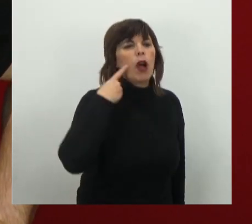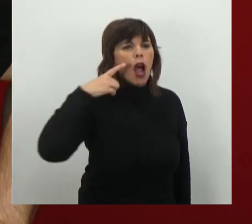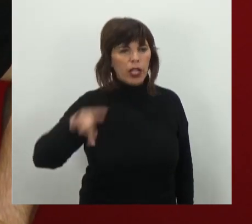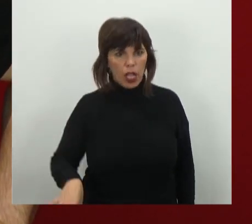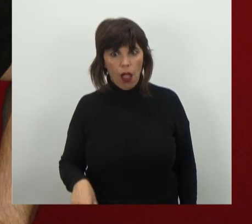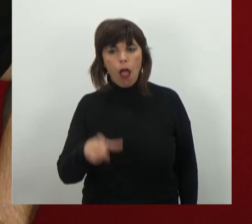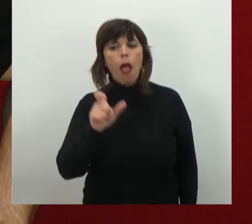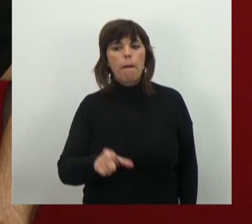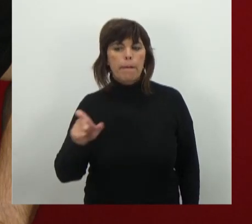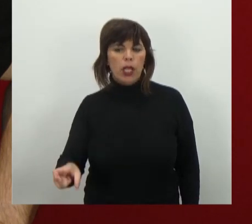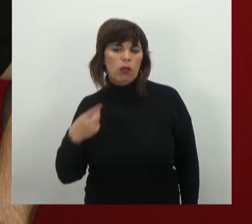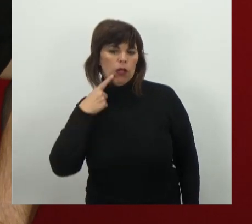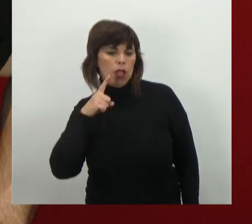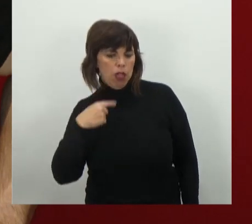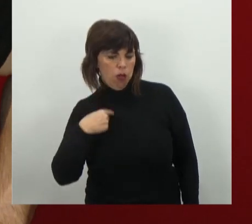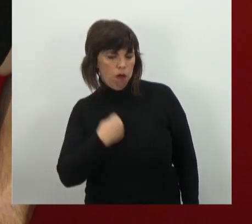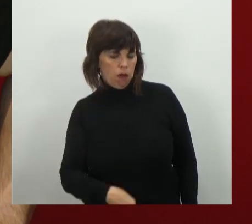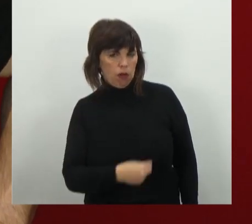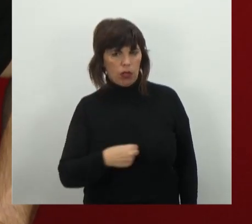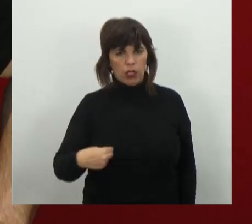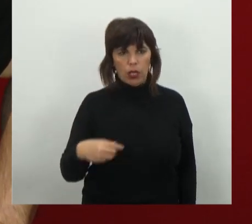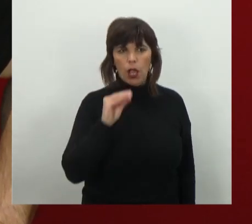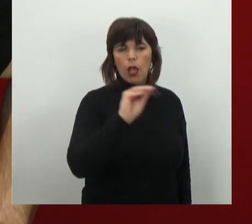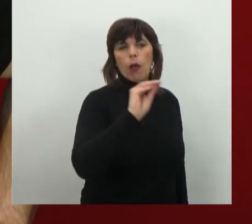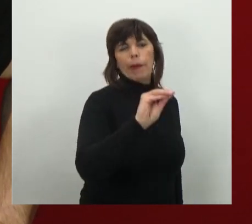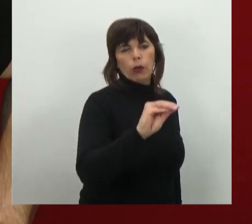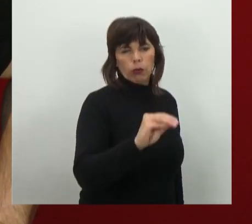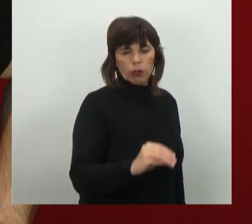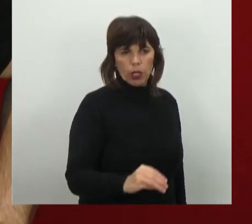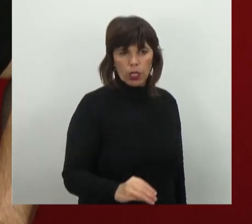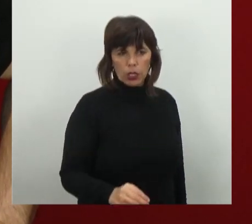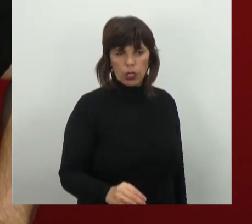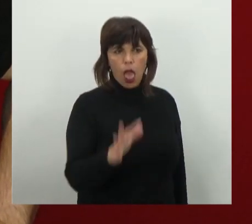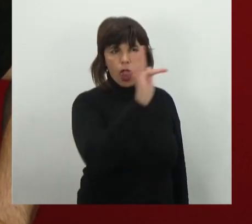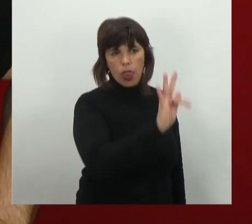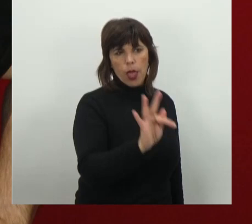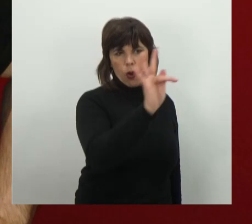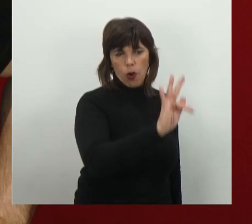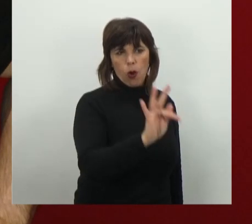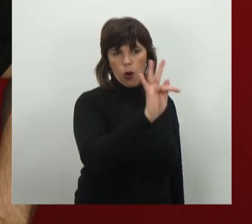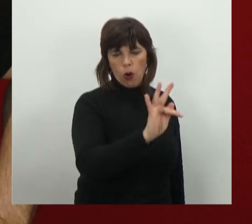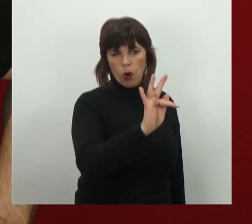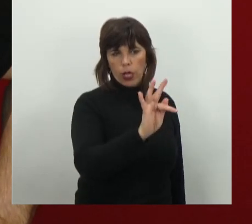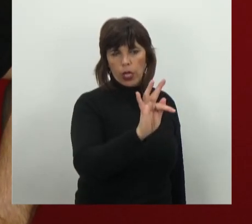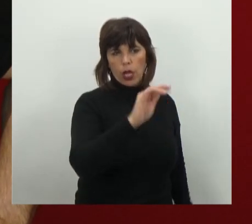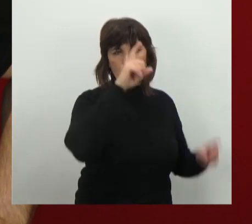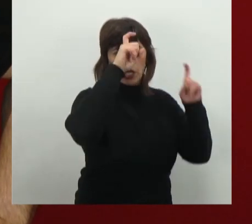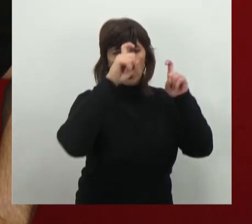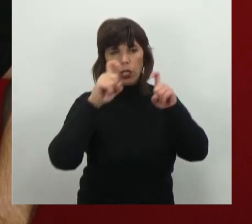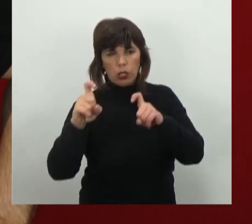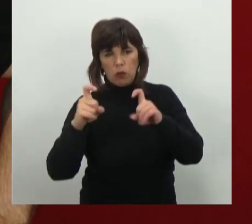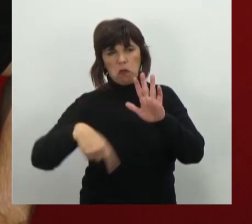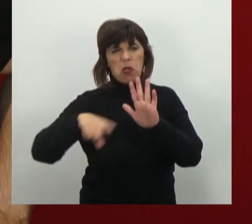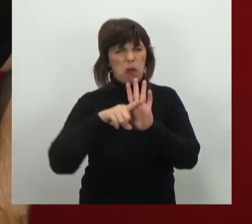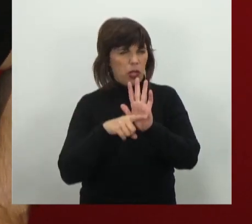son cristianos. Y vienen con preguntas, entre comillas, teológicas, doctrinales,